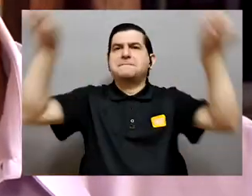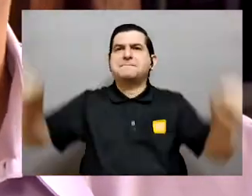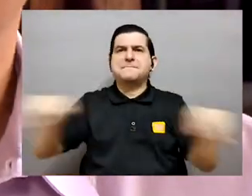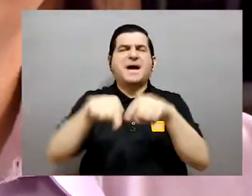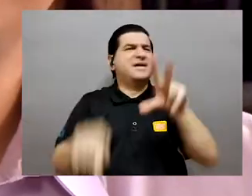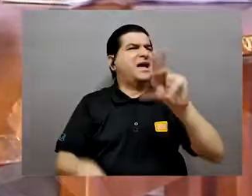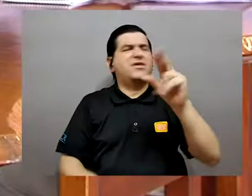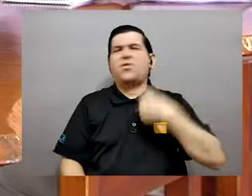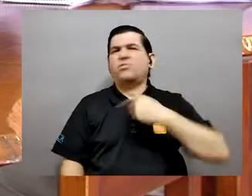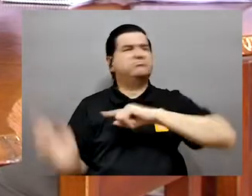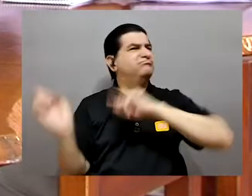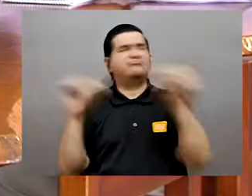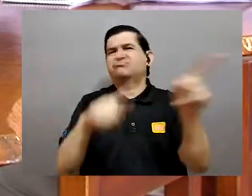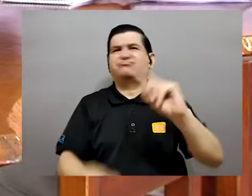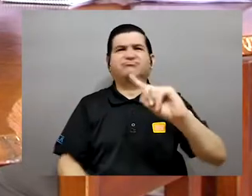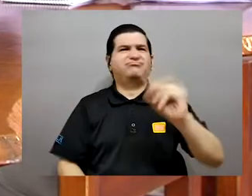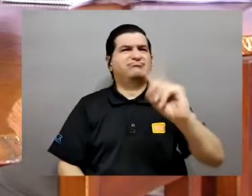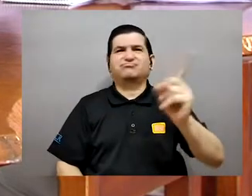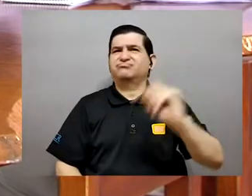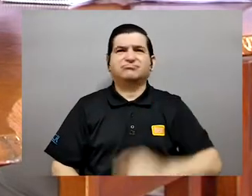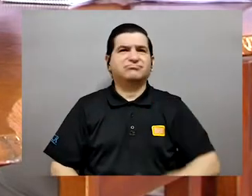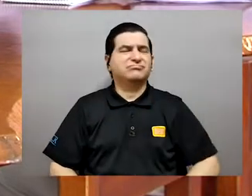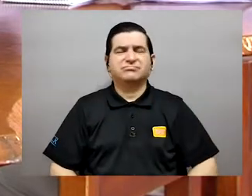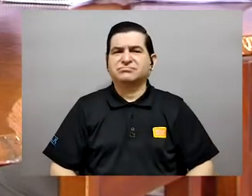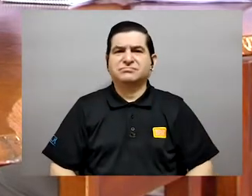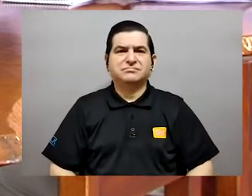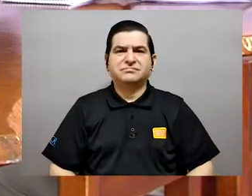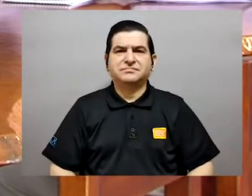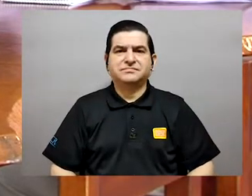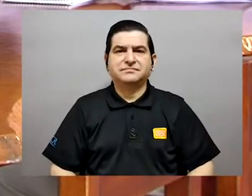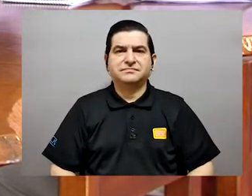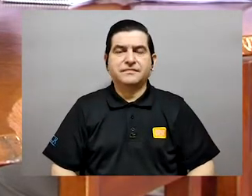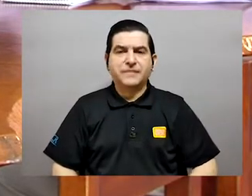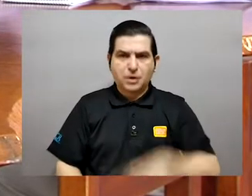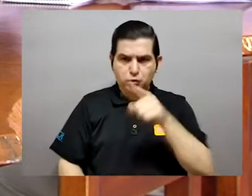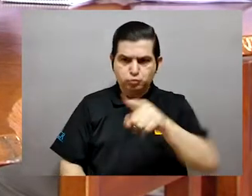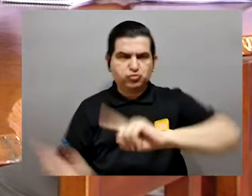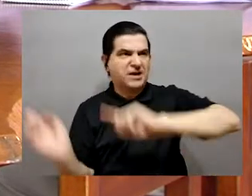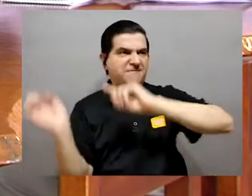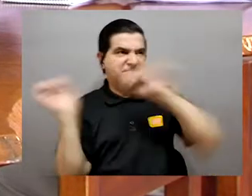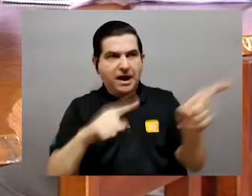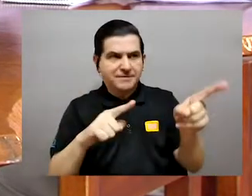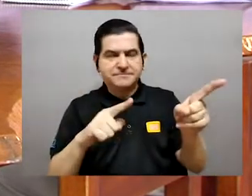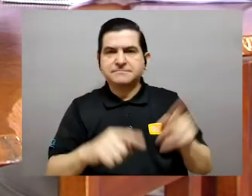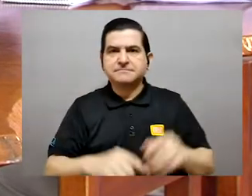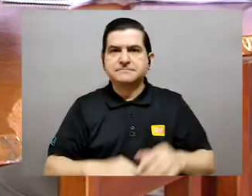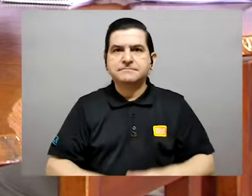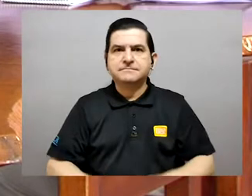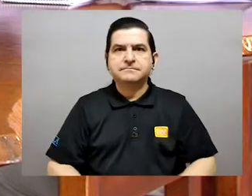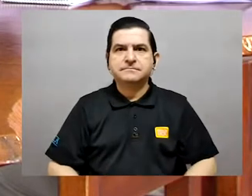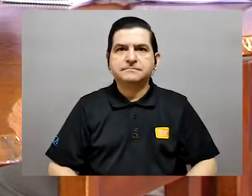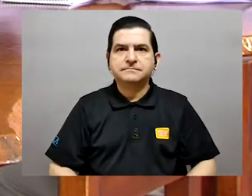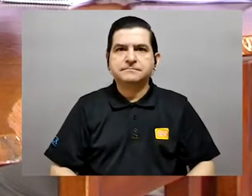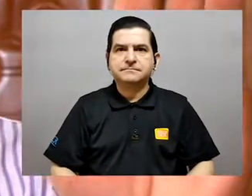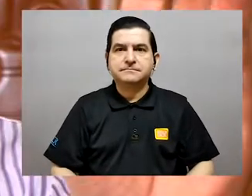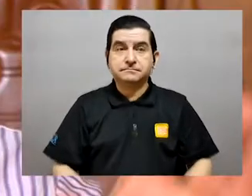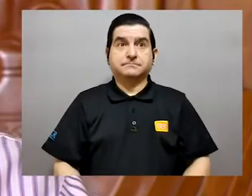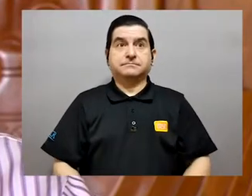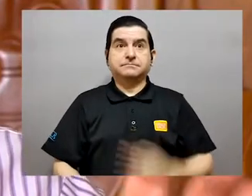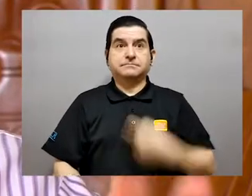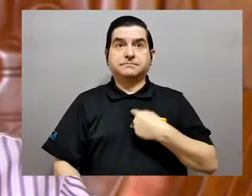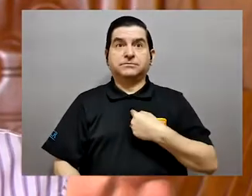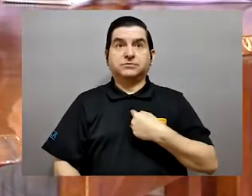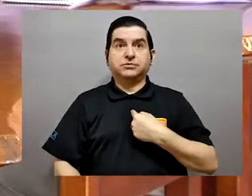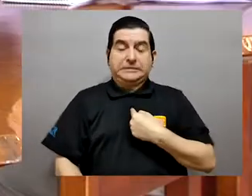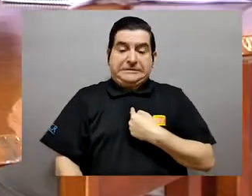de algún modo, pero usted Pero hay una cosa muy importante. Lo más importante es que la maestra me dice,